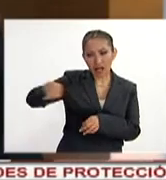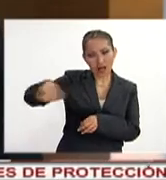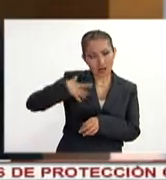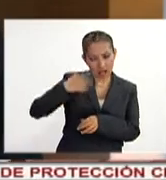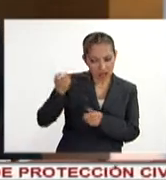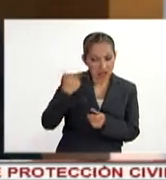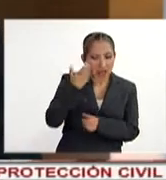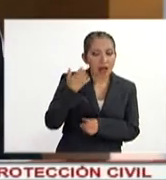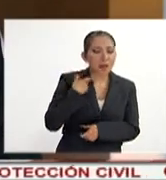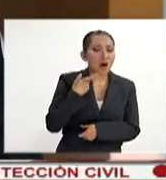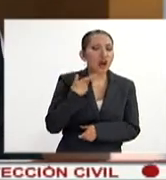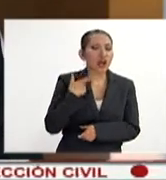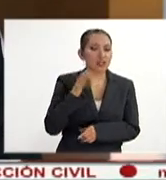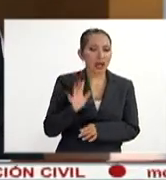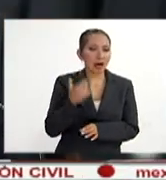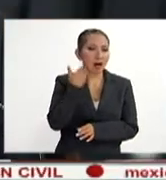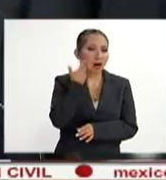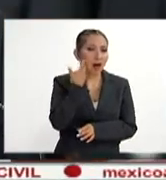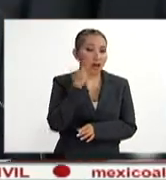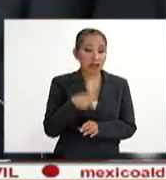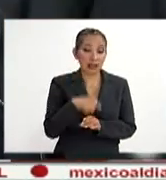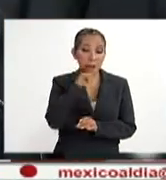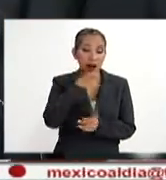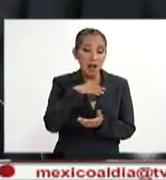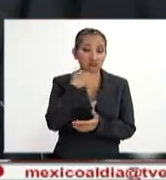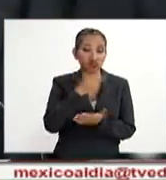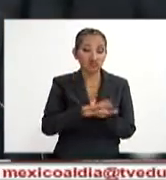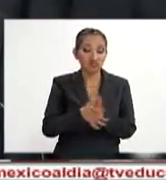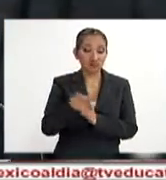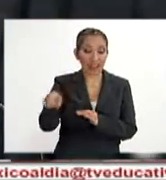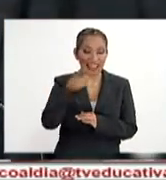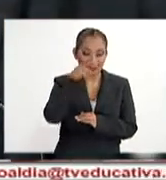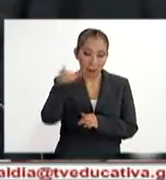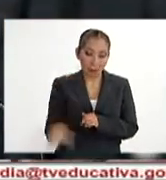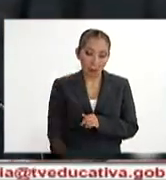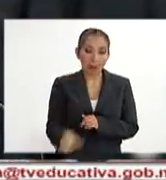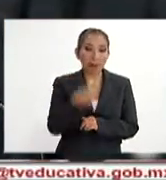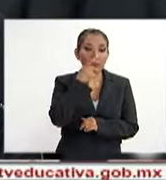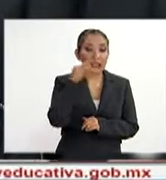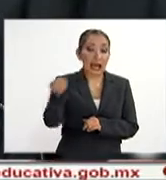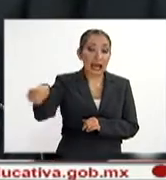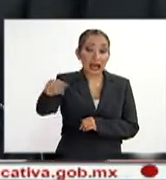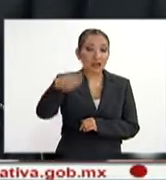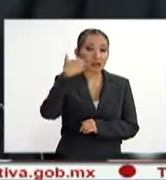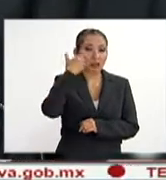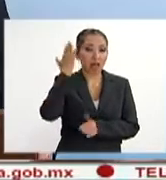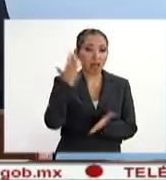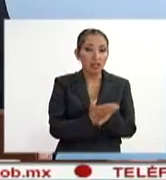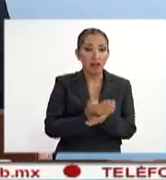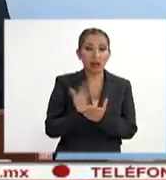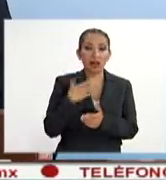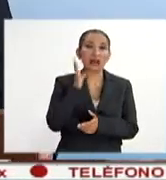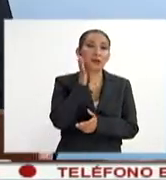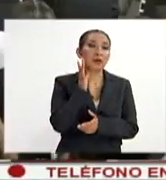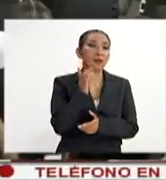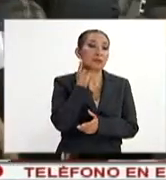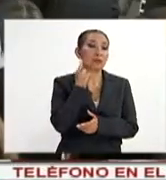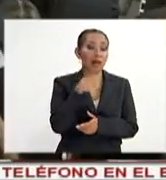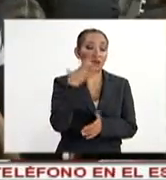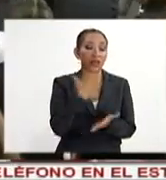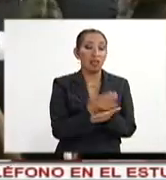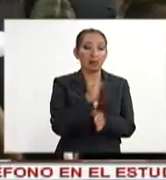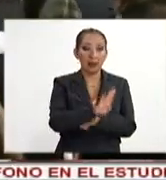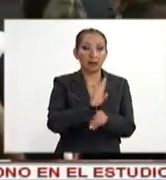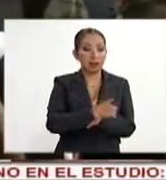razones políticas e incluso dijo que era víctima de corrupción. Temer afirmó que quieren parar el Congreso y parar al país